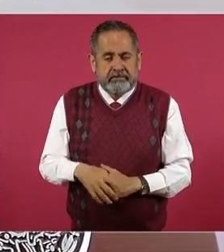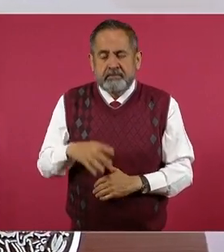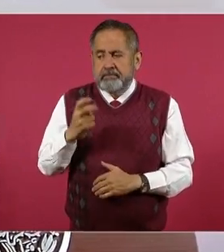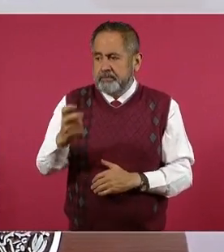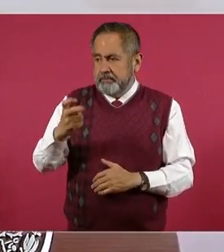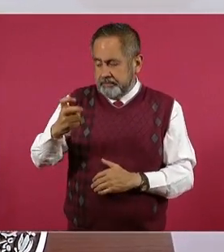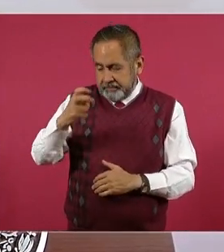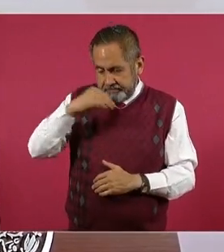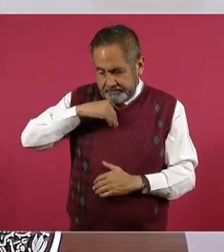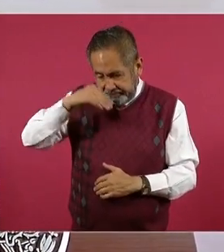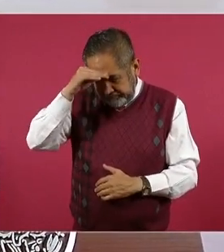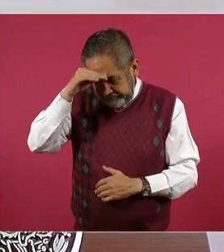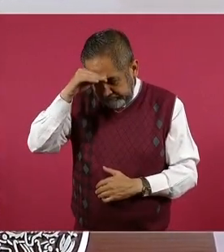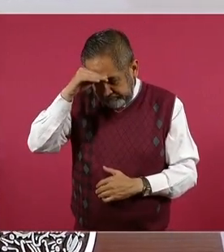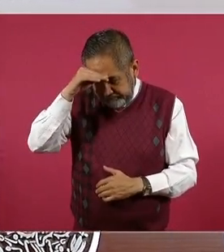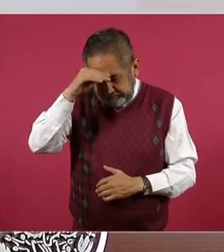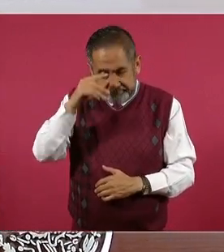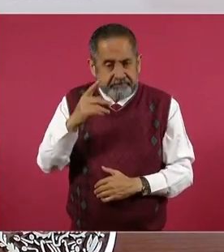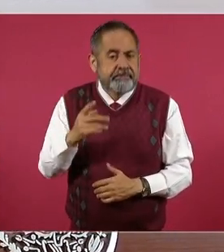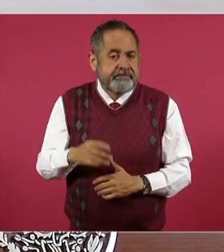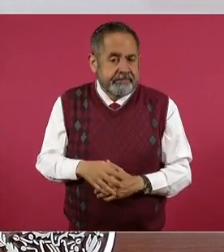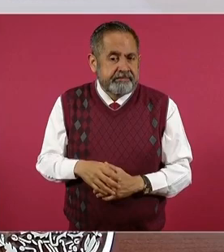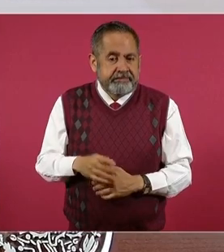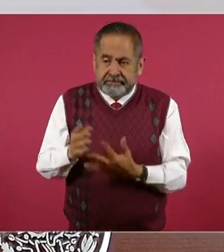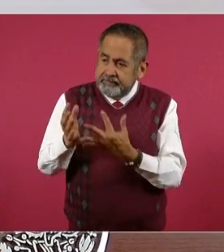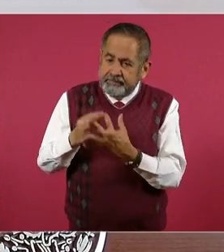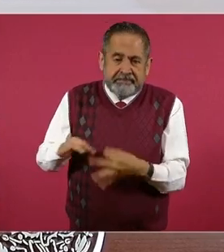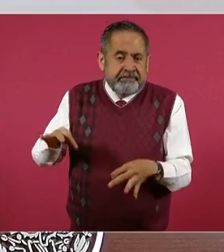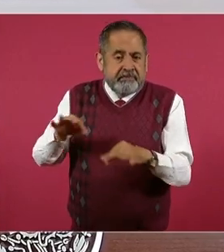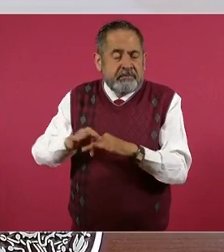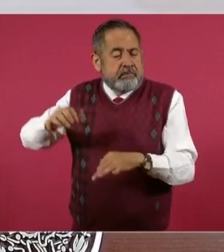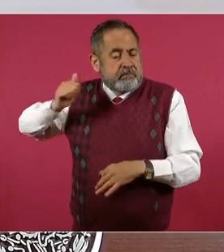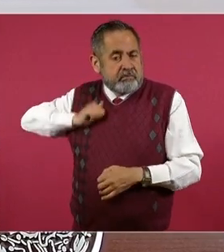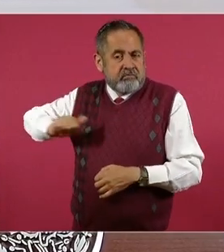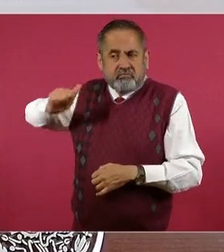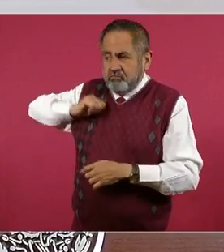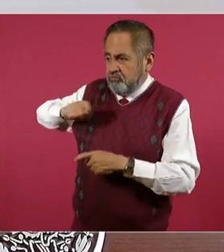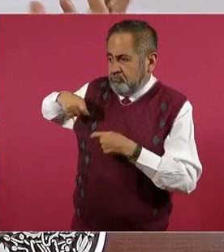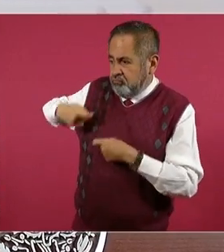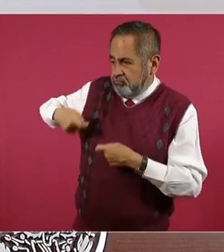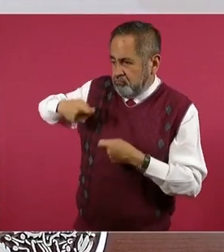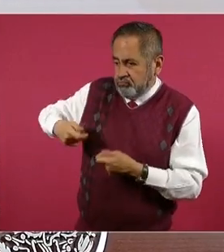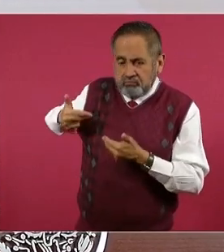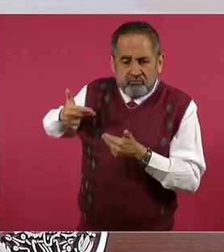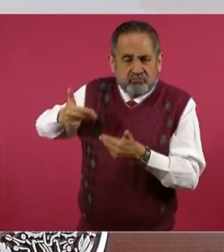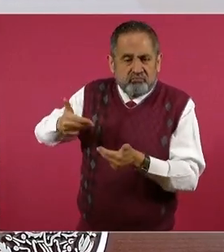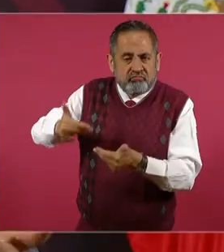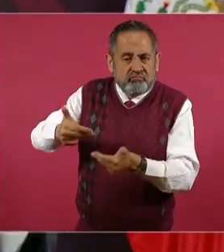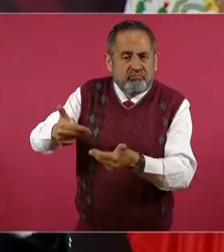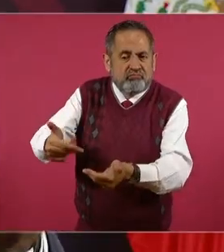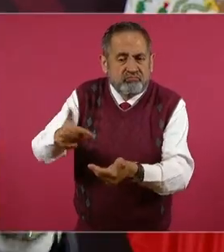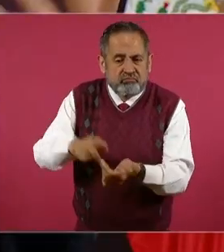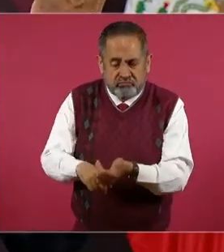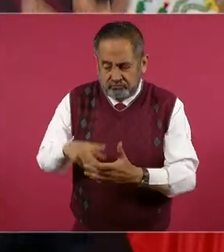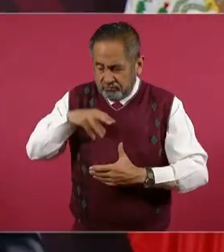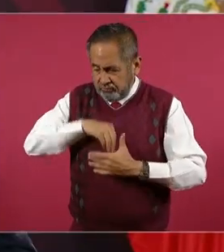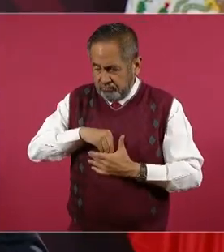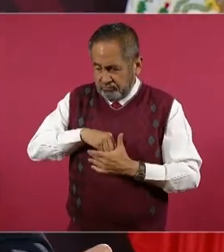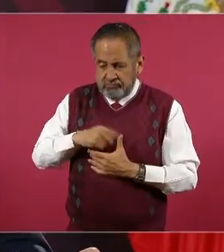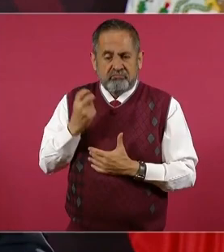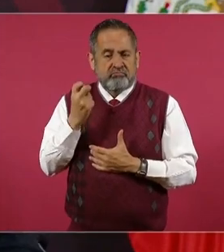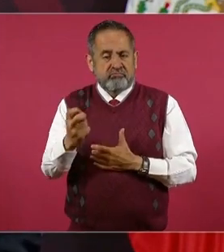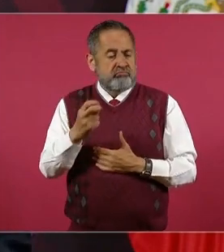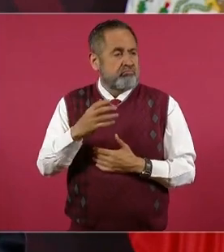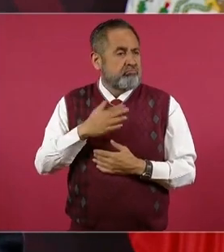como es tan importante ese legado, por eso somos una